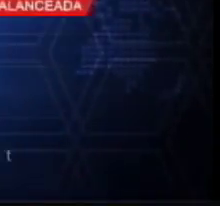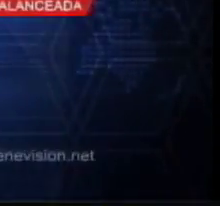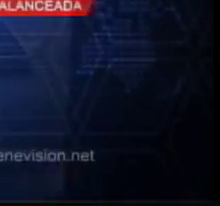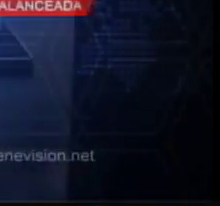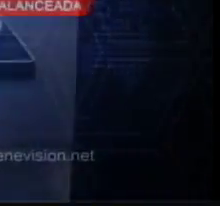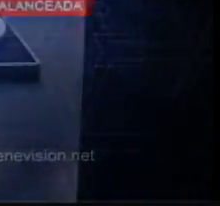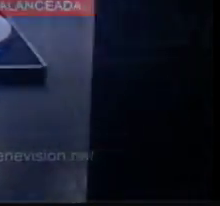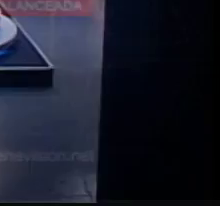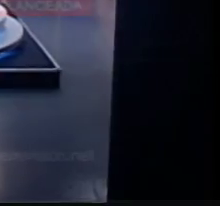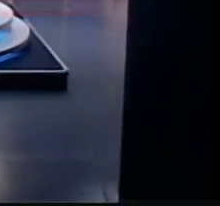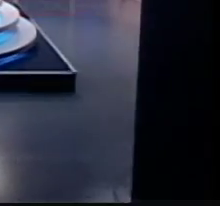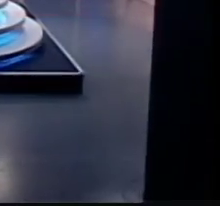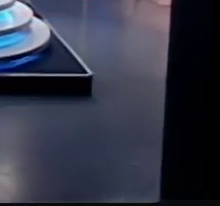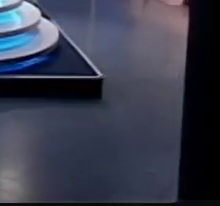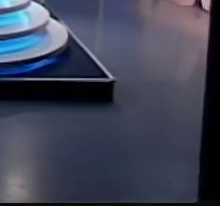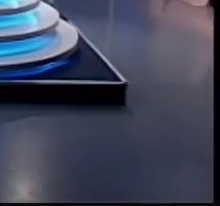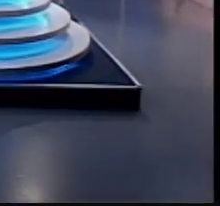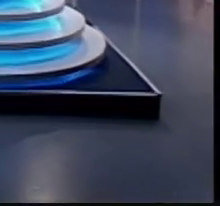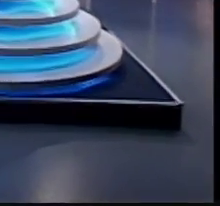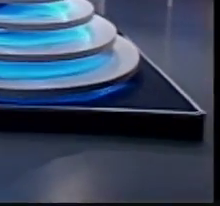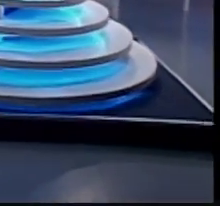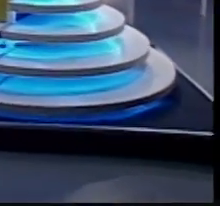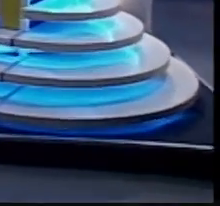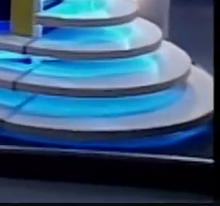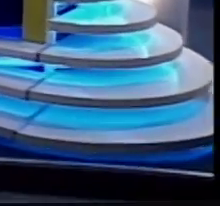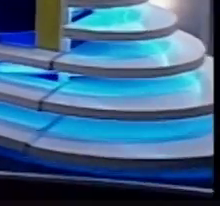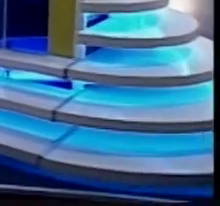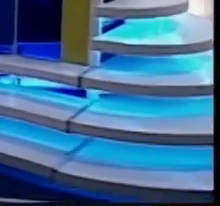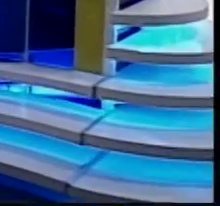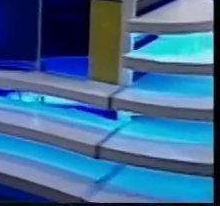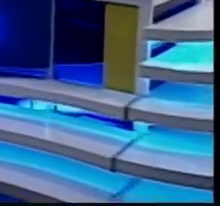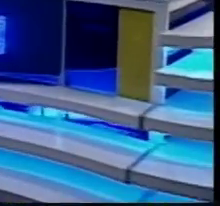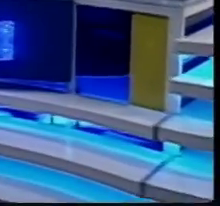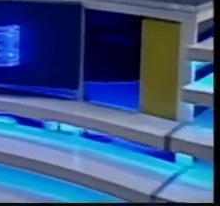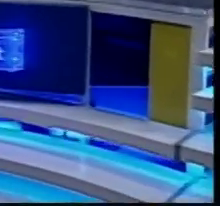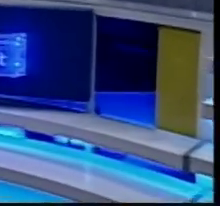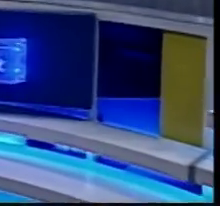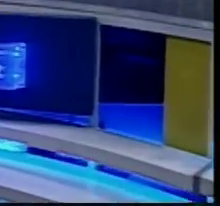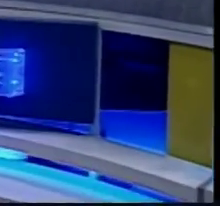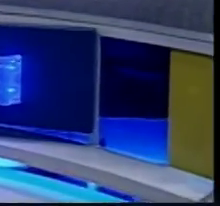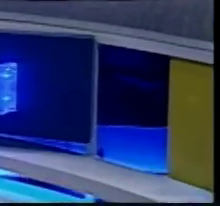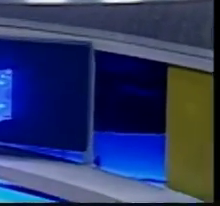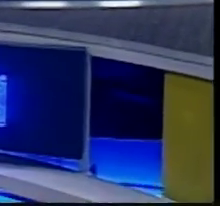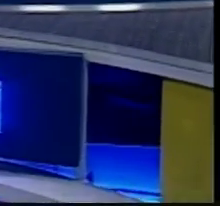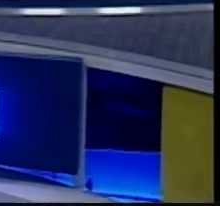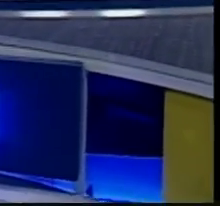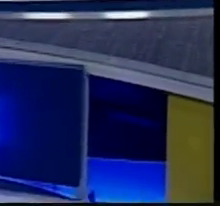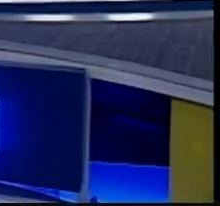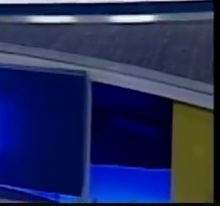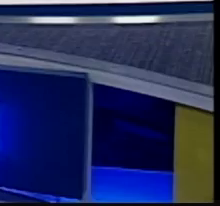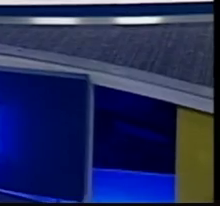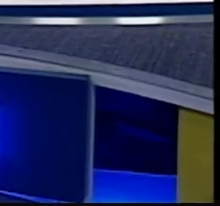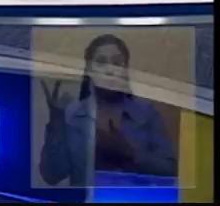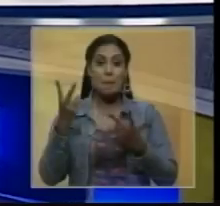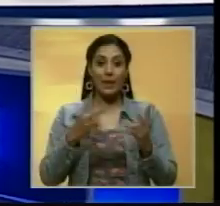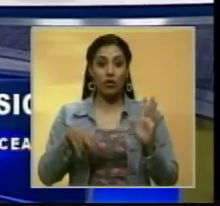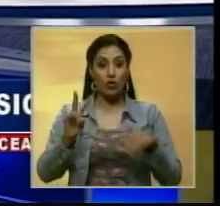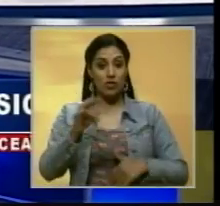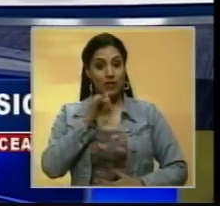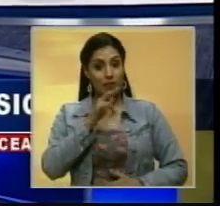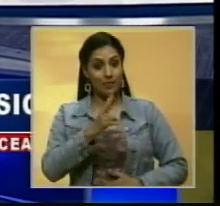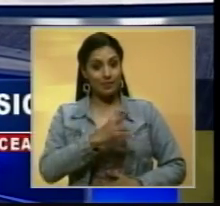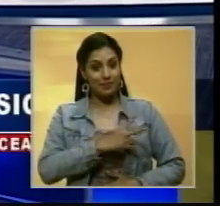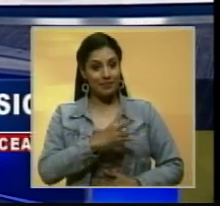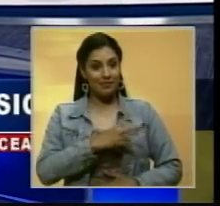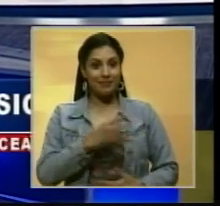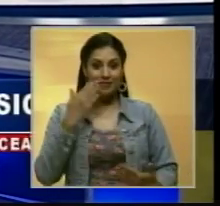Noticiero Venevisión. Información justa y balanceada. ¿Qué tal, amigos? Tengan todos muy buenas tardes y sean bienvenidos a la